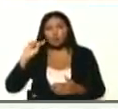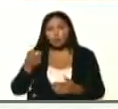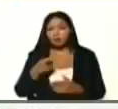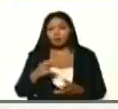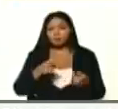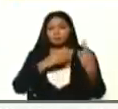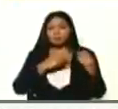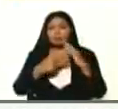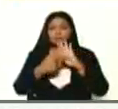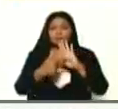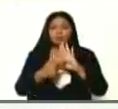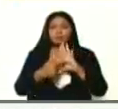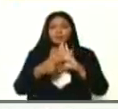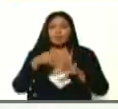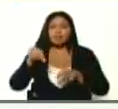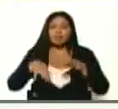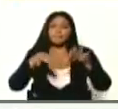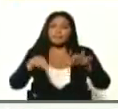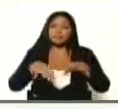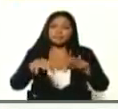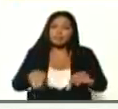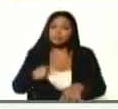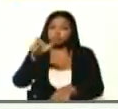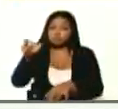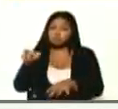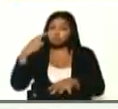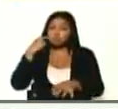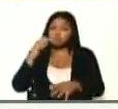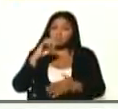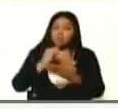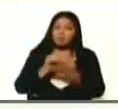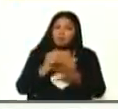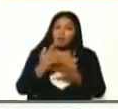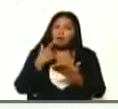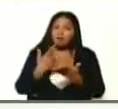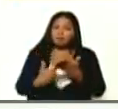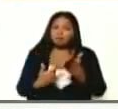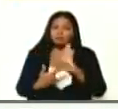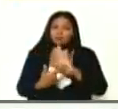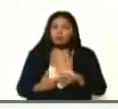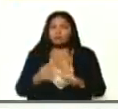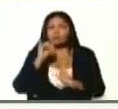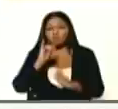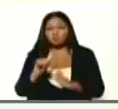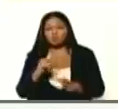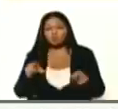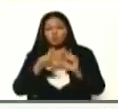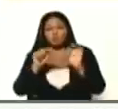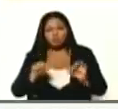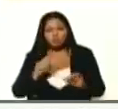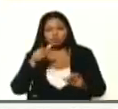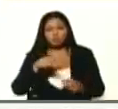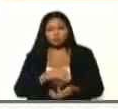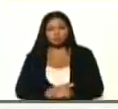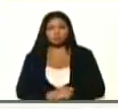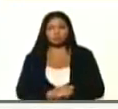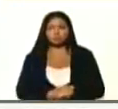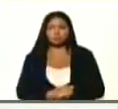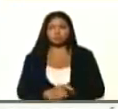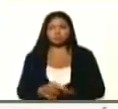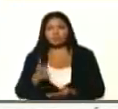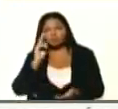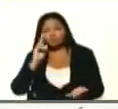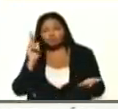del sector campesino de la zona que ratificaban los hechos narrados por el denunciante y que además